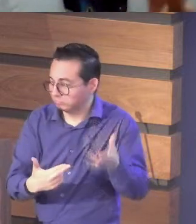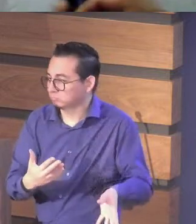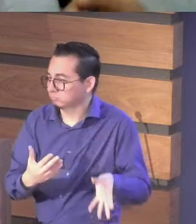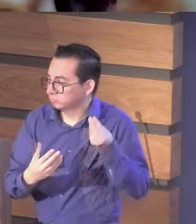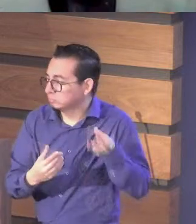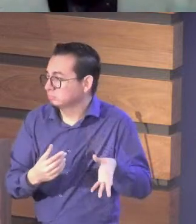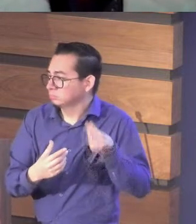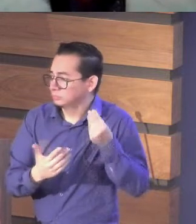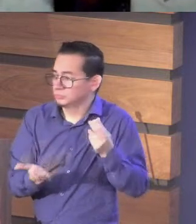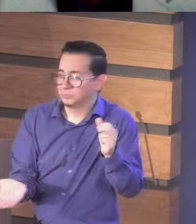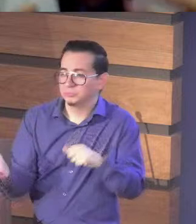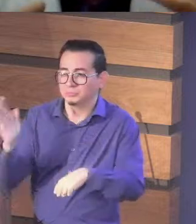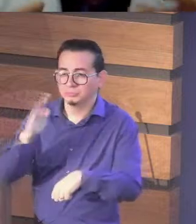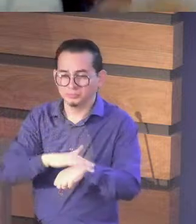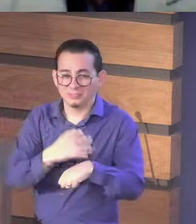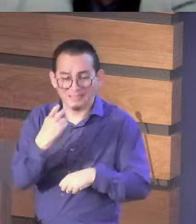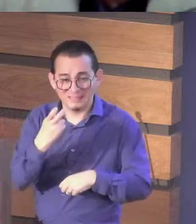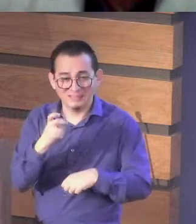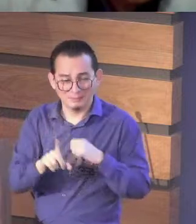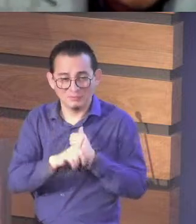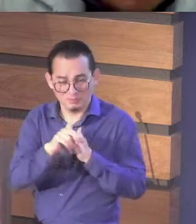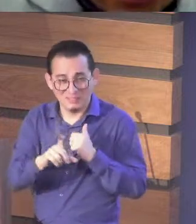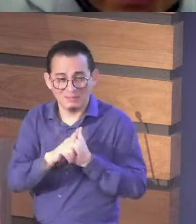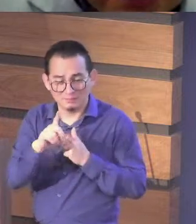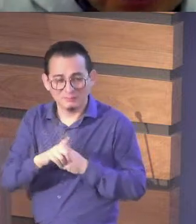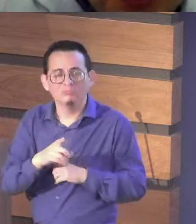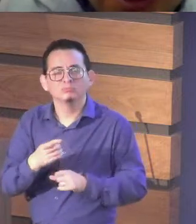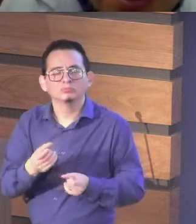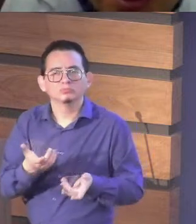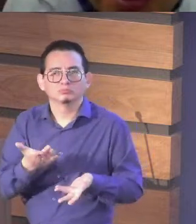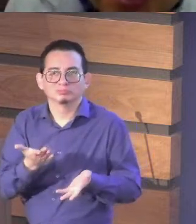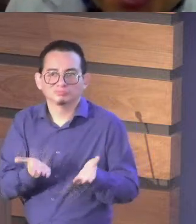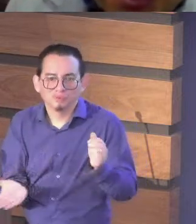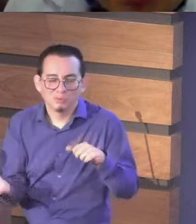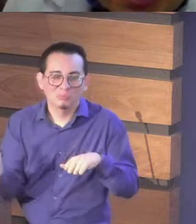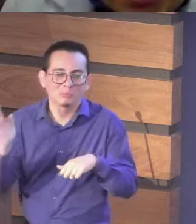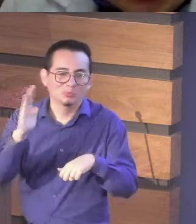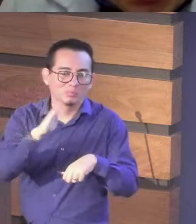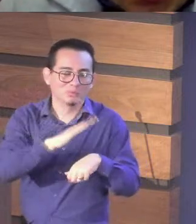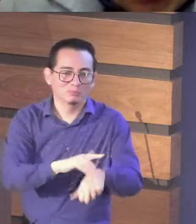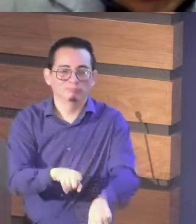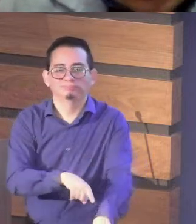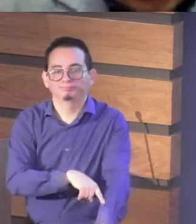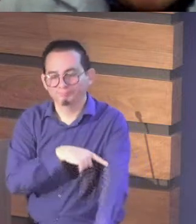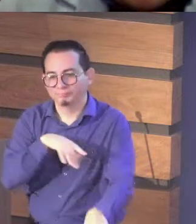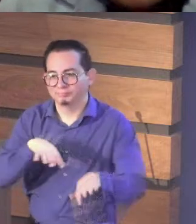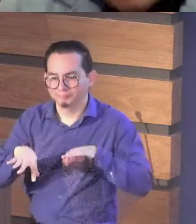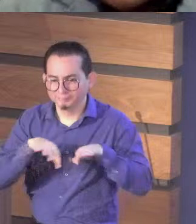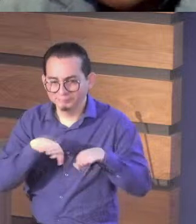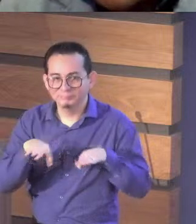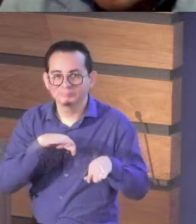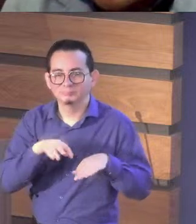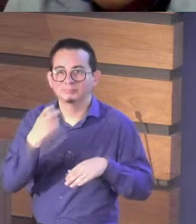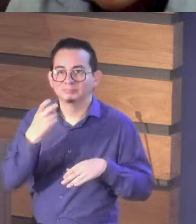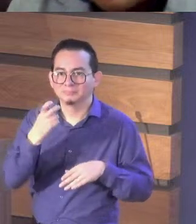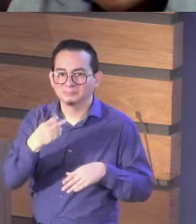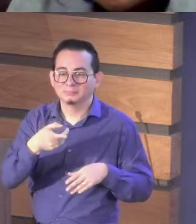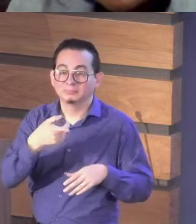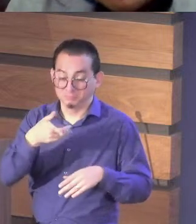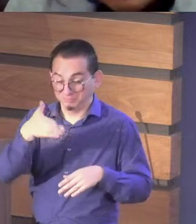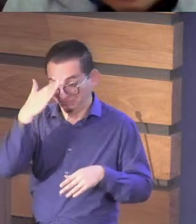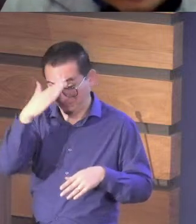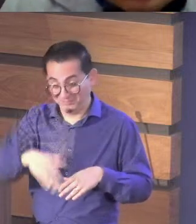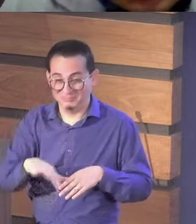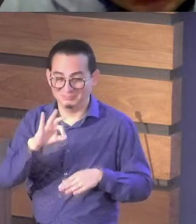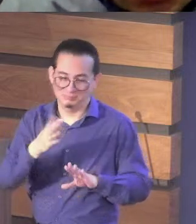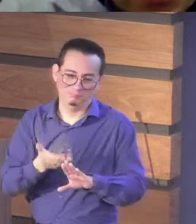es la larga duración de las jornadas laborales. Hay que tener en cuenta también que la antigüedad promedio de los trabajadores